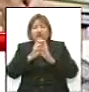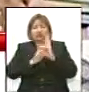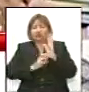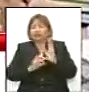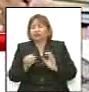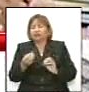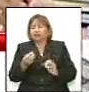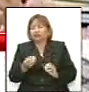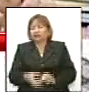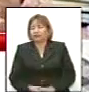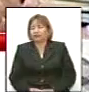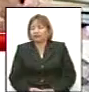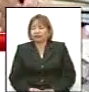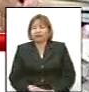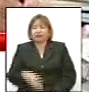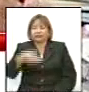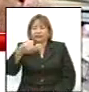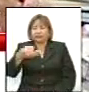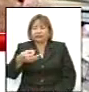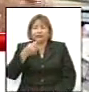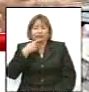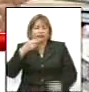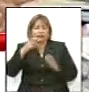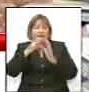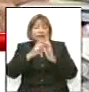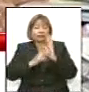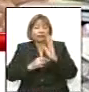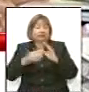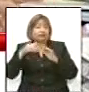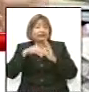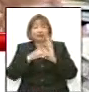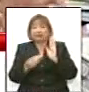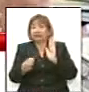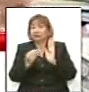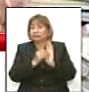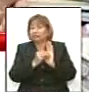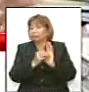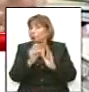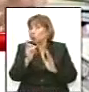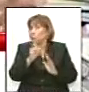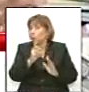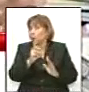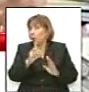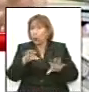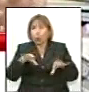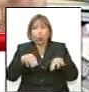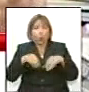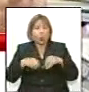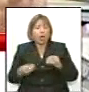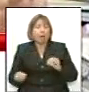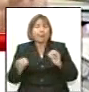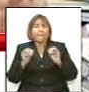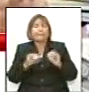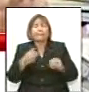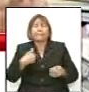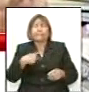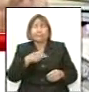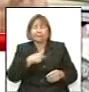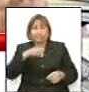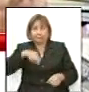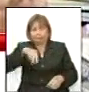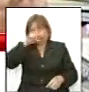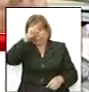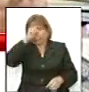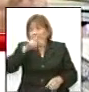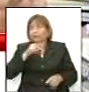porque en realidad dentro de este plan no se está considerando la entrada de nuestro país,